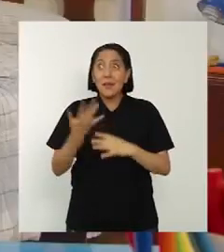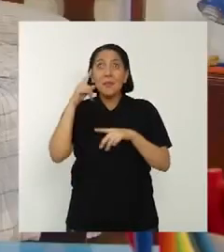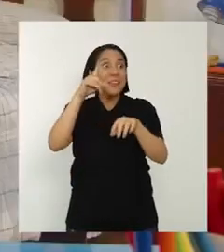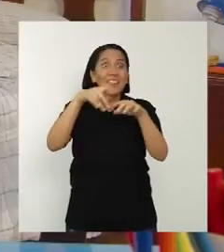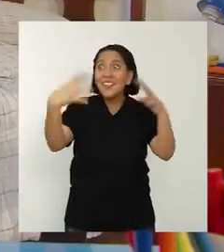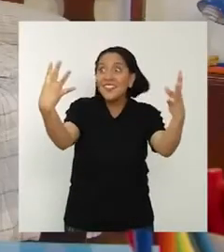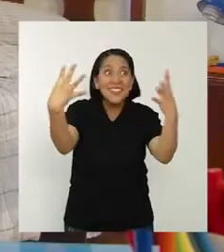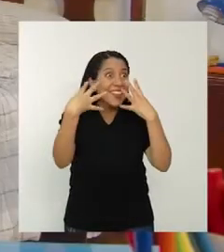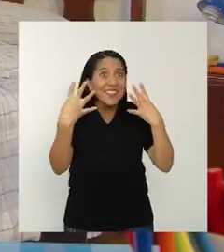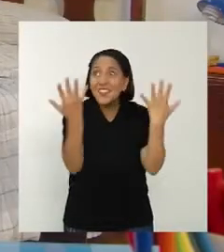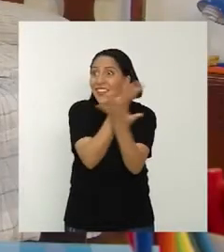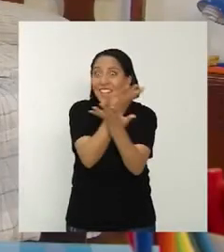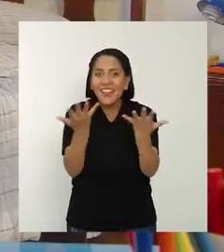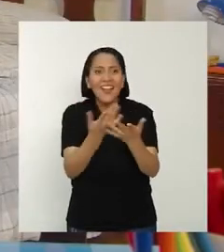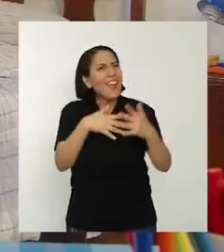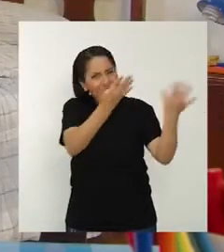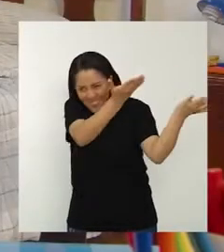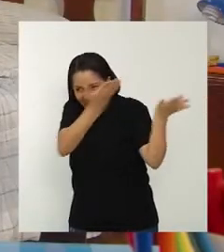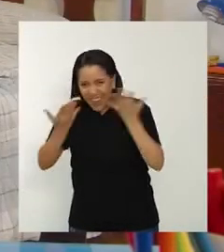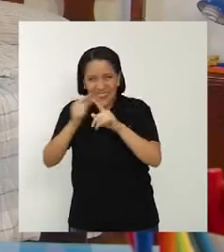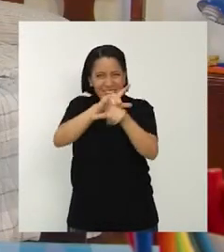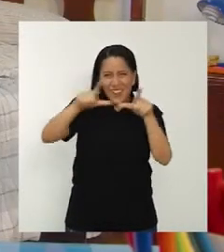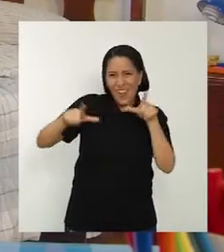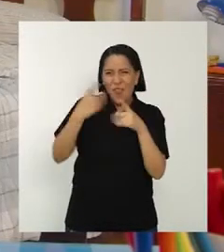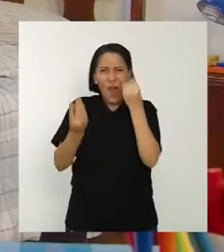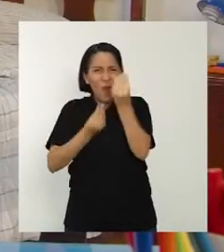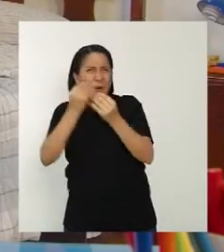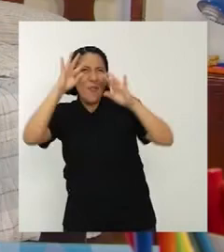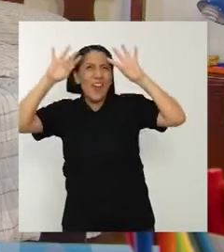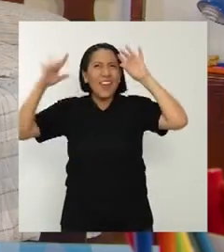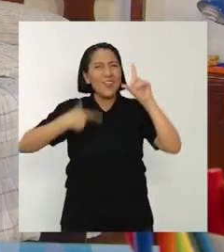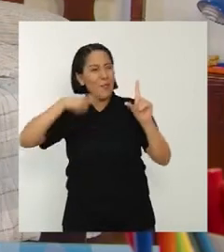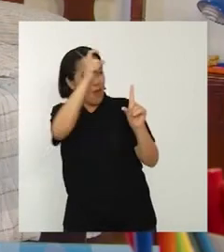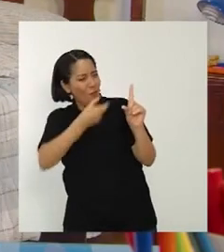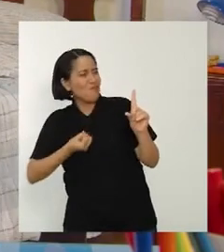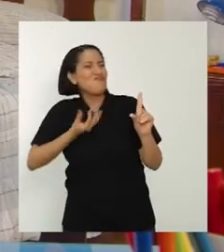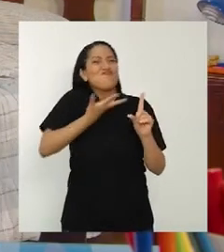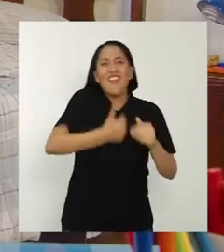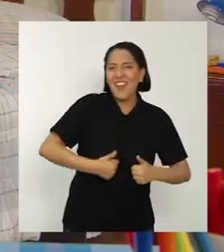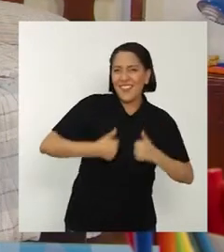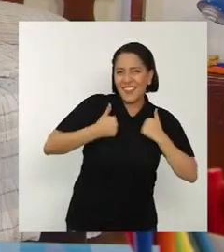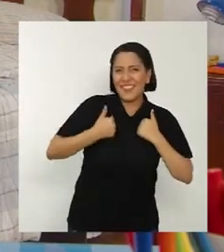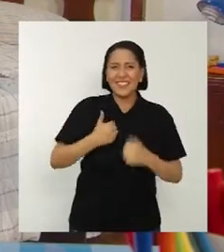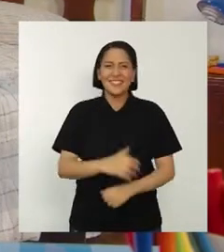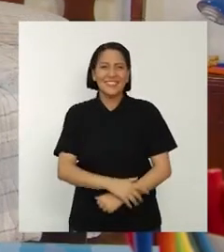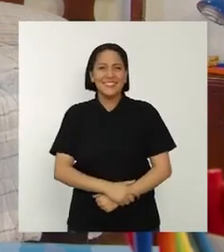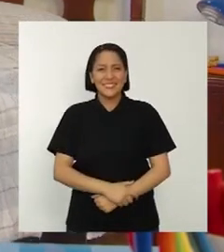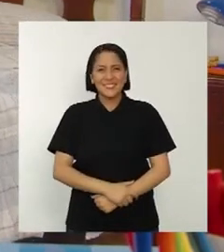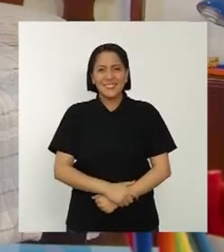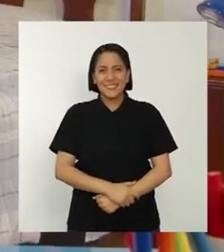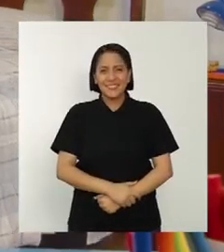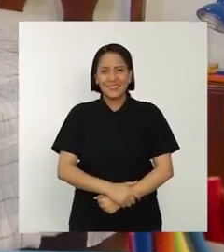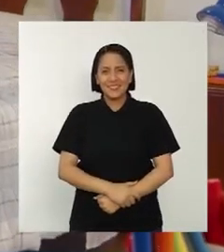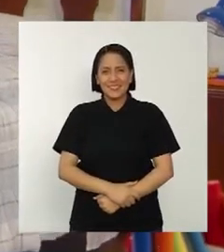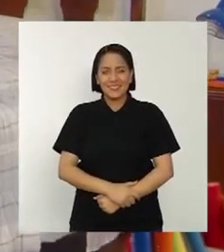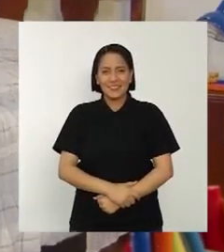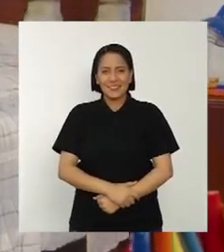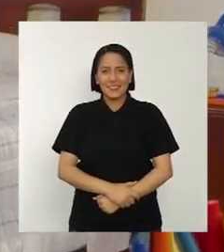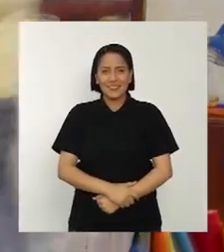¡Genial! Mira, tenemos invitadas e invitados. Acompáñenos a darle vida a nuestros personajes. ¡Vamos!